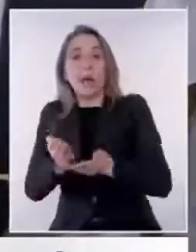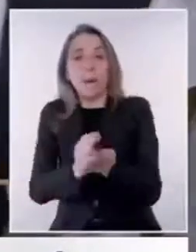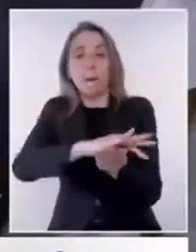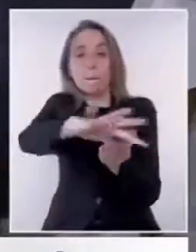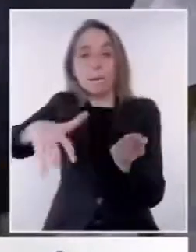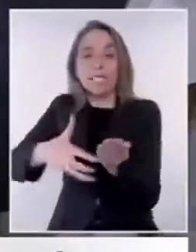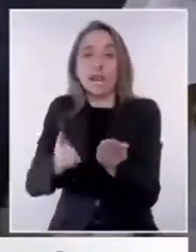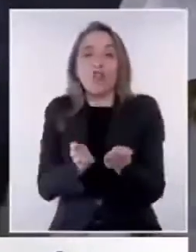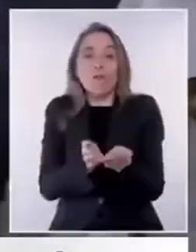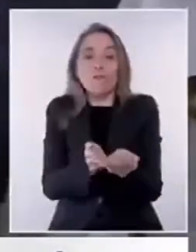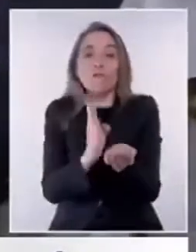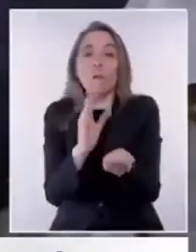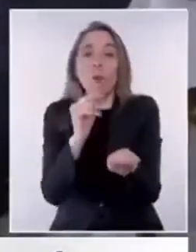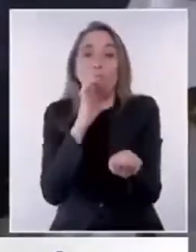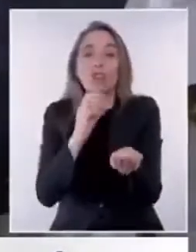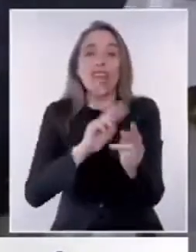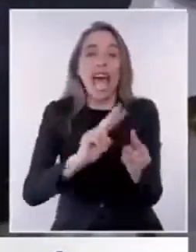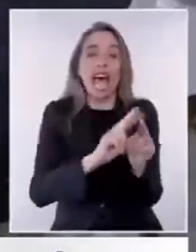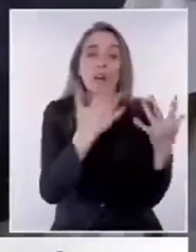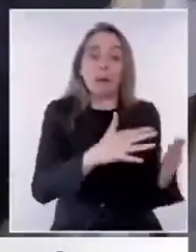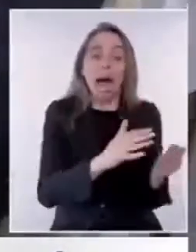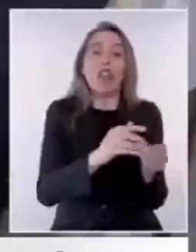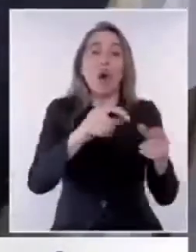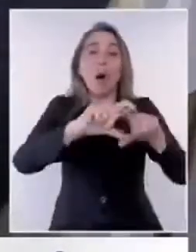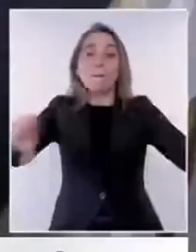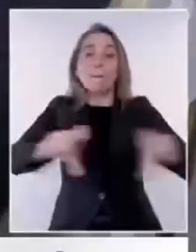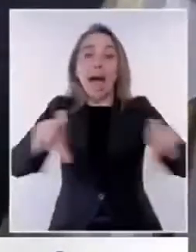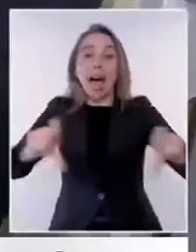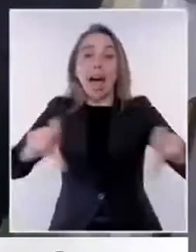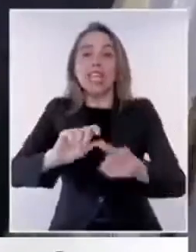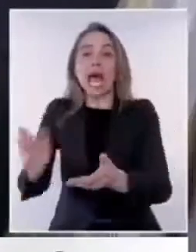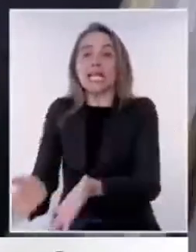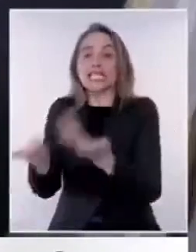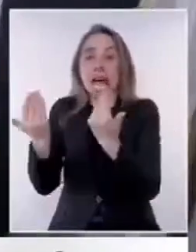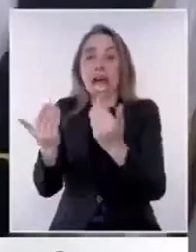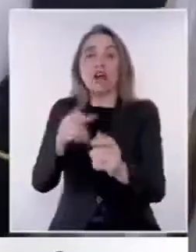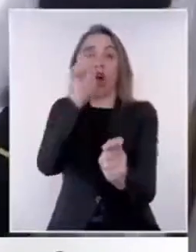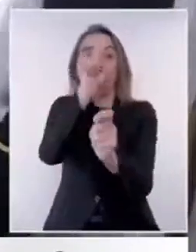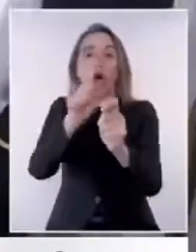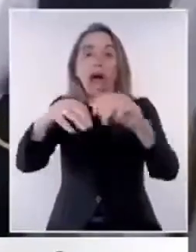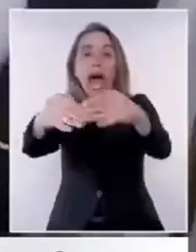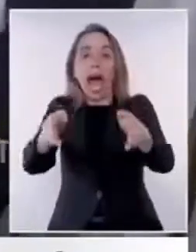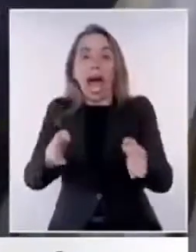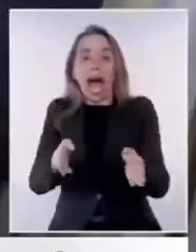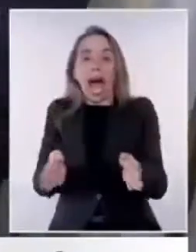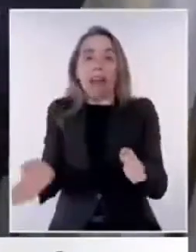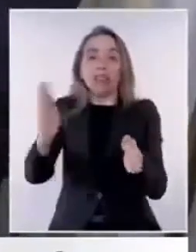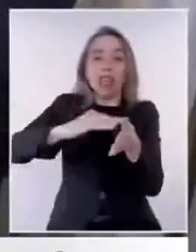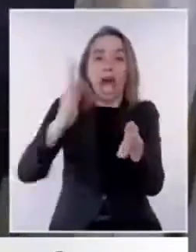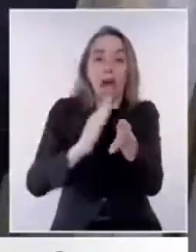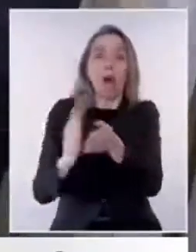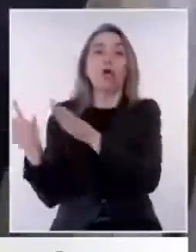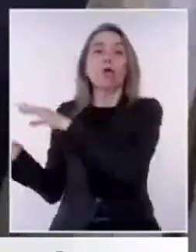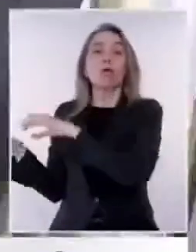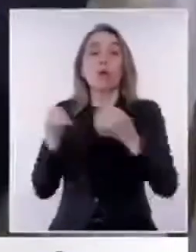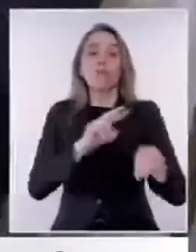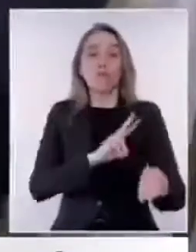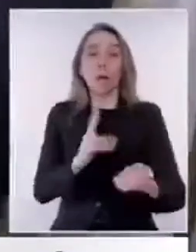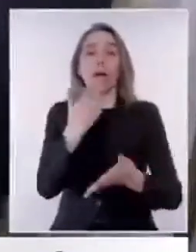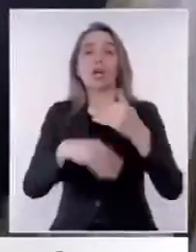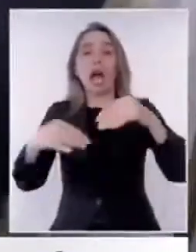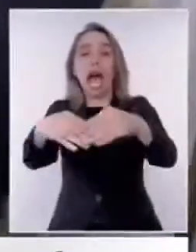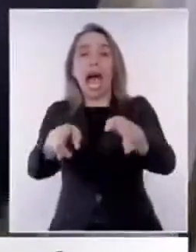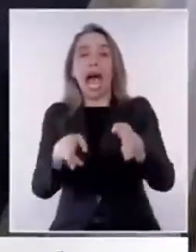regalaron las maderas para los que estaban reparando sus botes y con eso se hicieron los ataúdes originales. Cuando se traen a Valparaíso, se cambian por ataúdes de